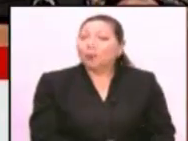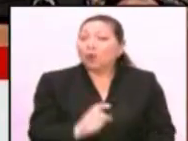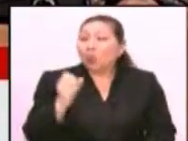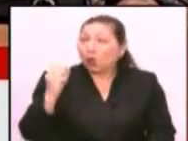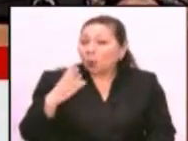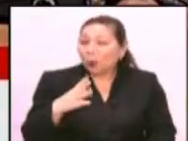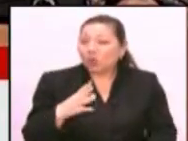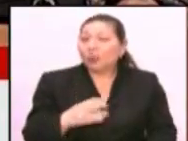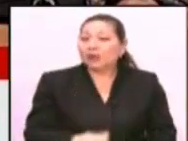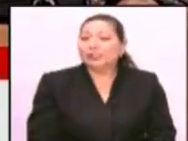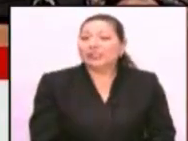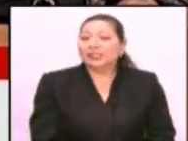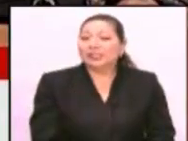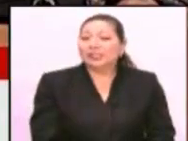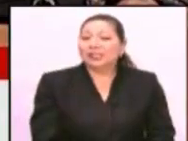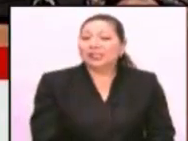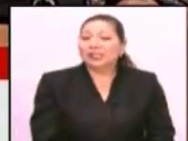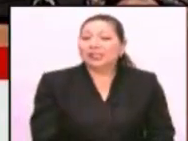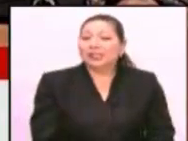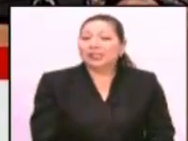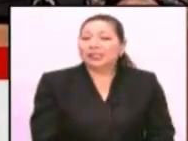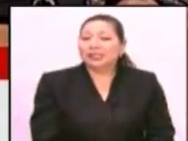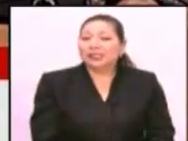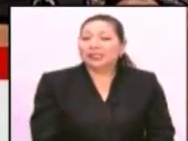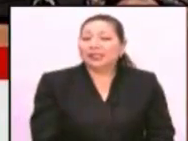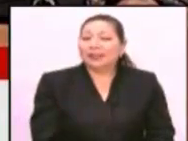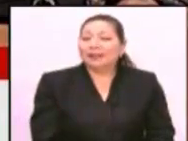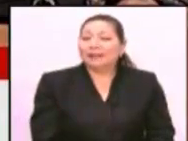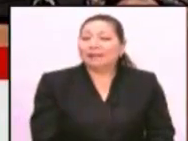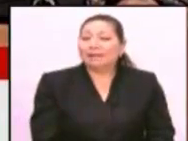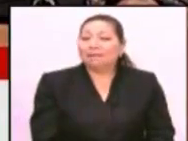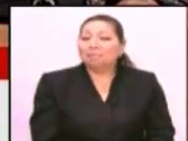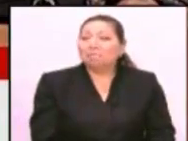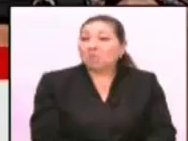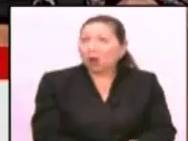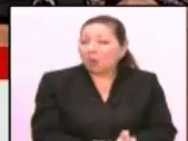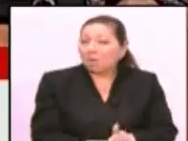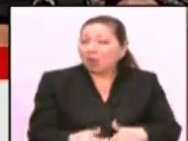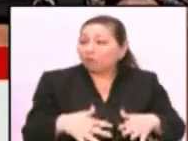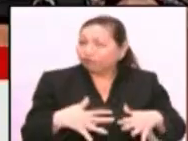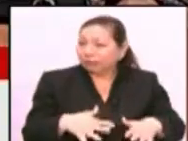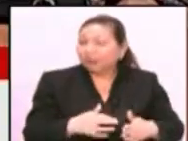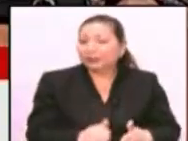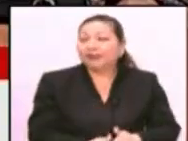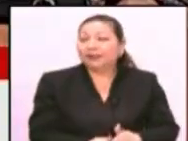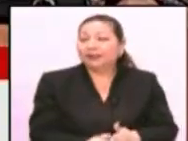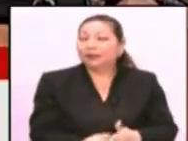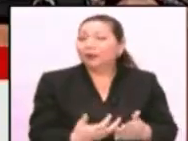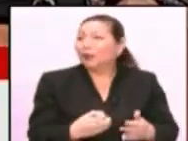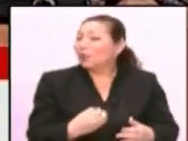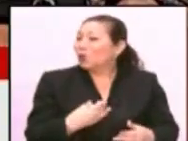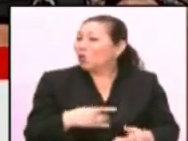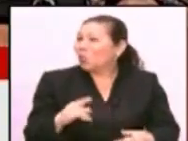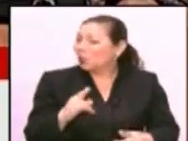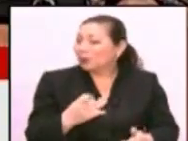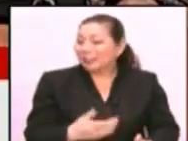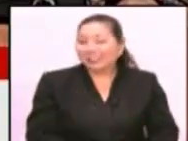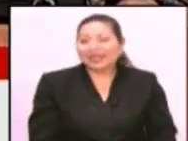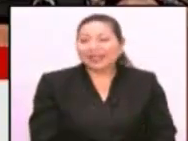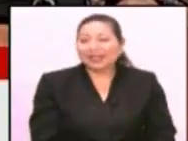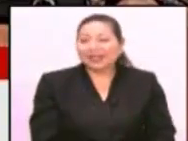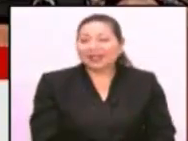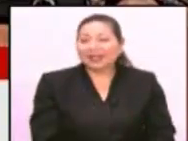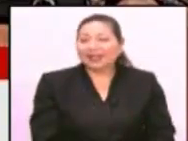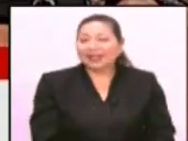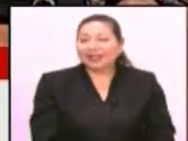anualmente desde los penales, ¿no es cierto? Se compraba maquinaria, además maquinaria que el empresario no lo utilizaba. El